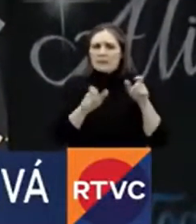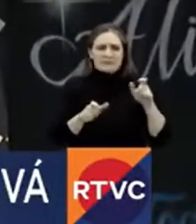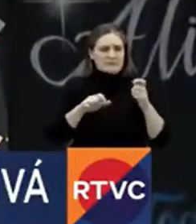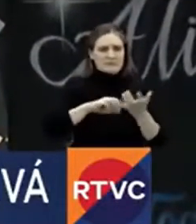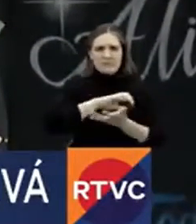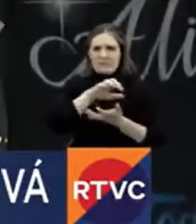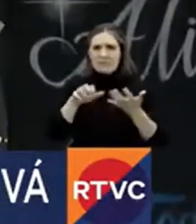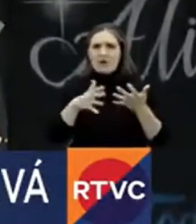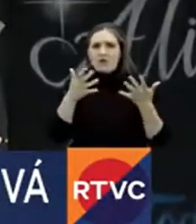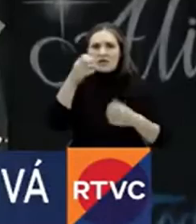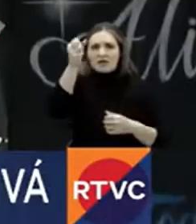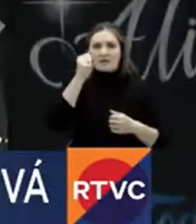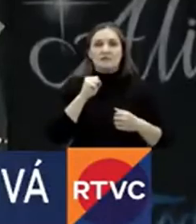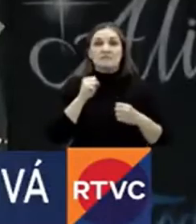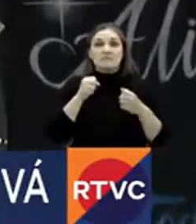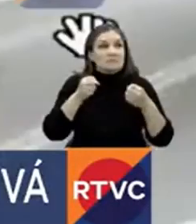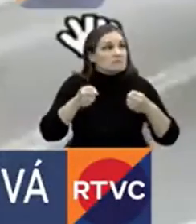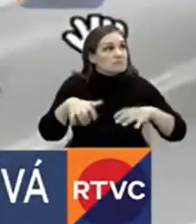aquí en el casino en Engativá.